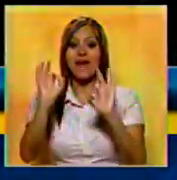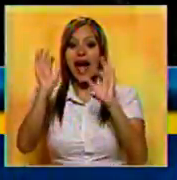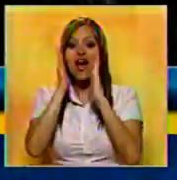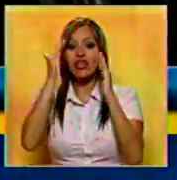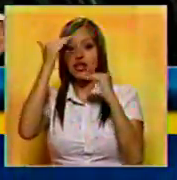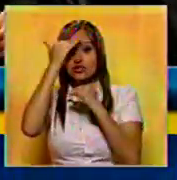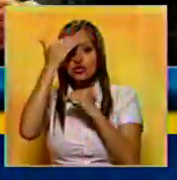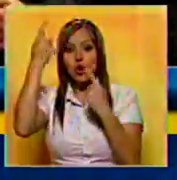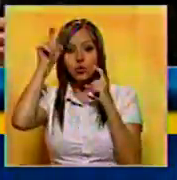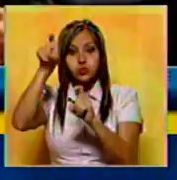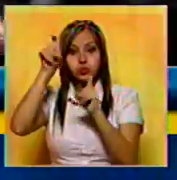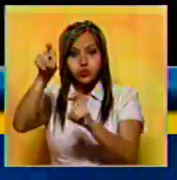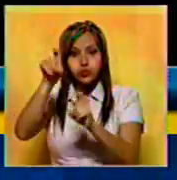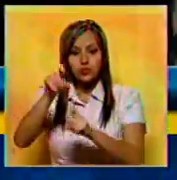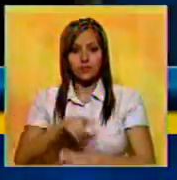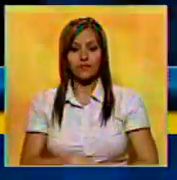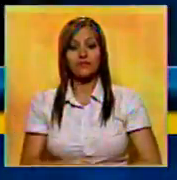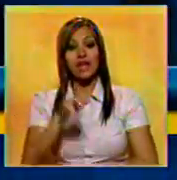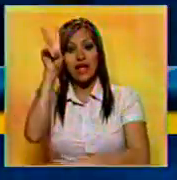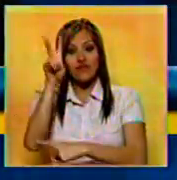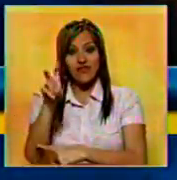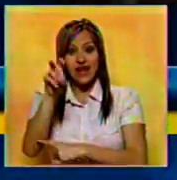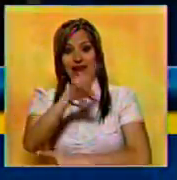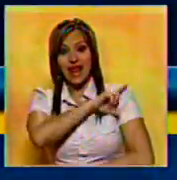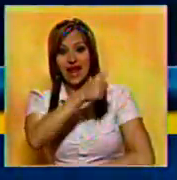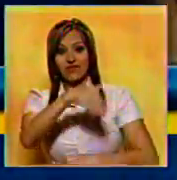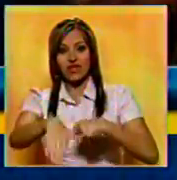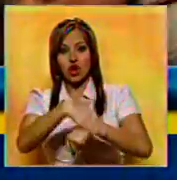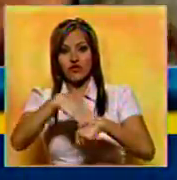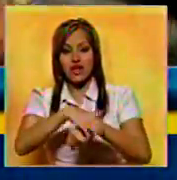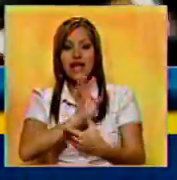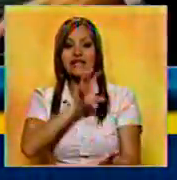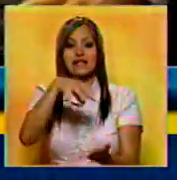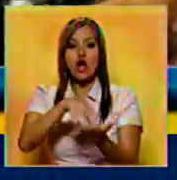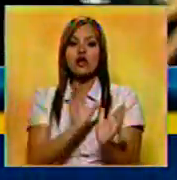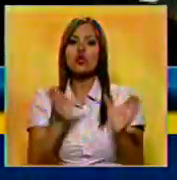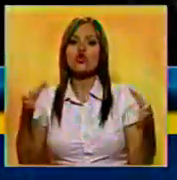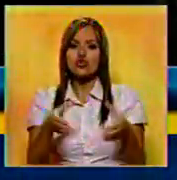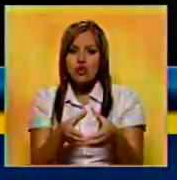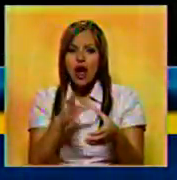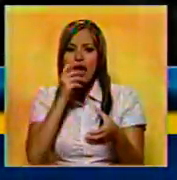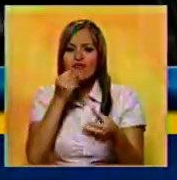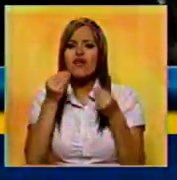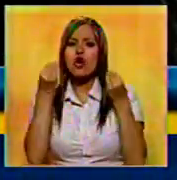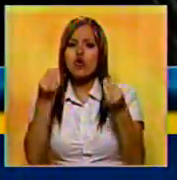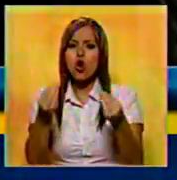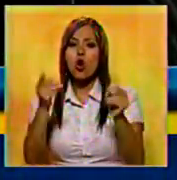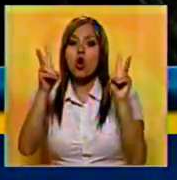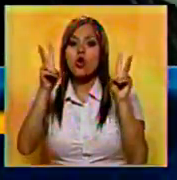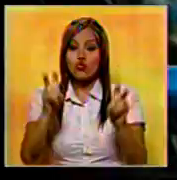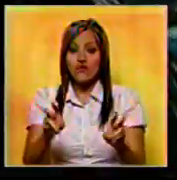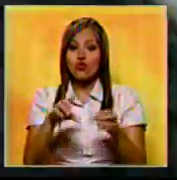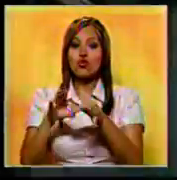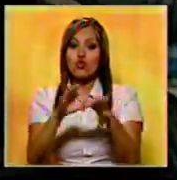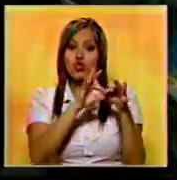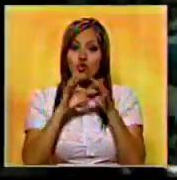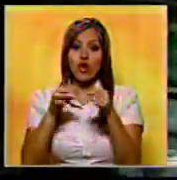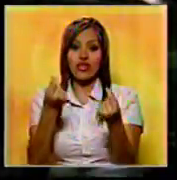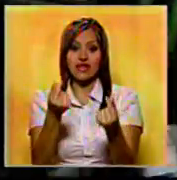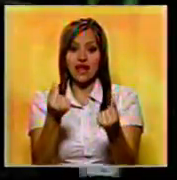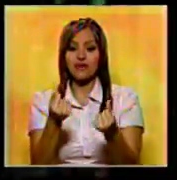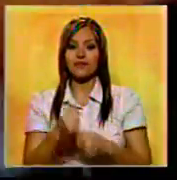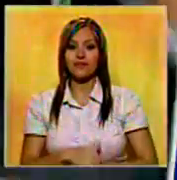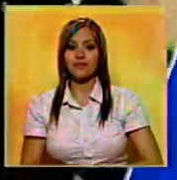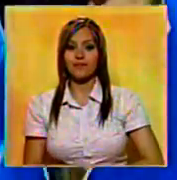atención en la formación. Este viernes los jefes de Estado y de Gobierno se reúnen para tratar la instauración de una unión económica y